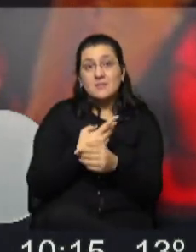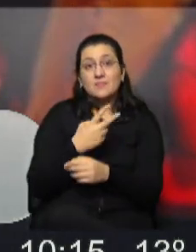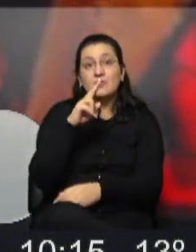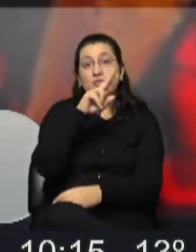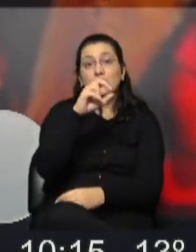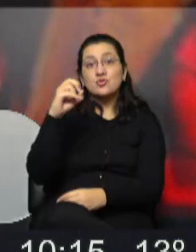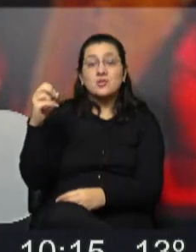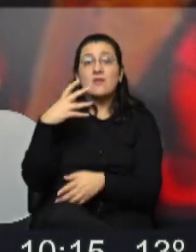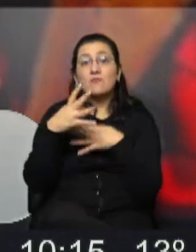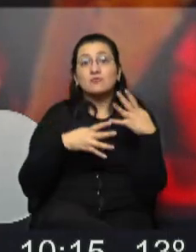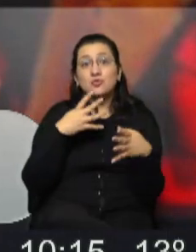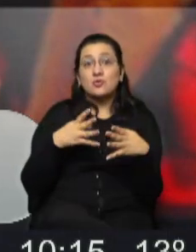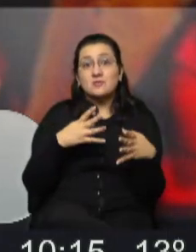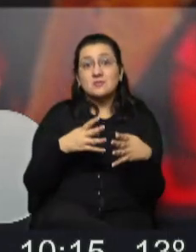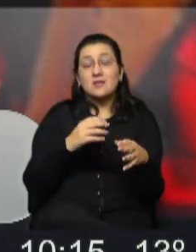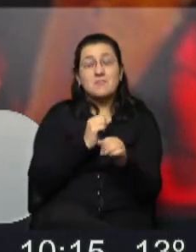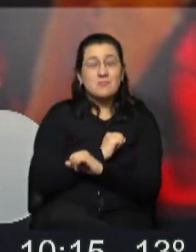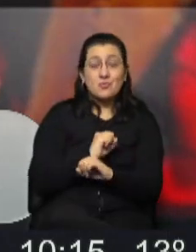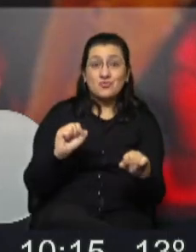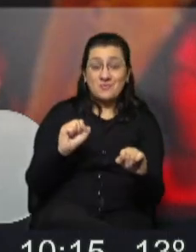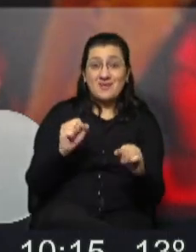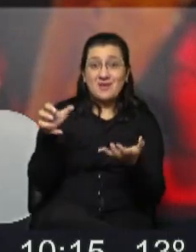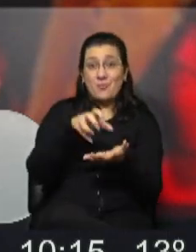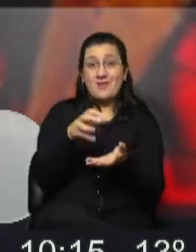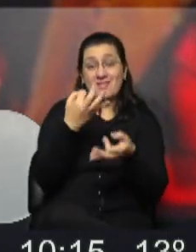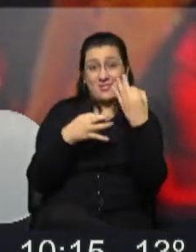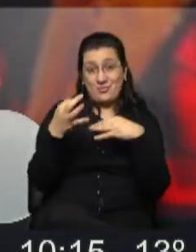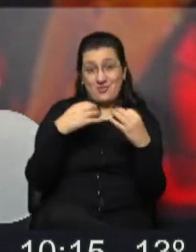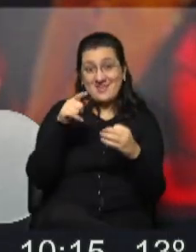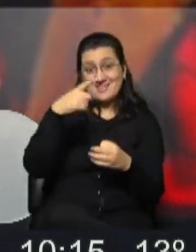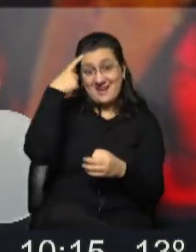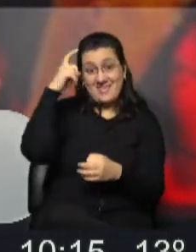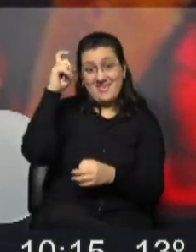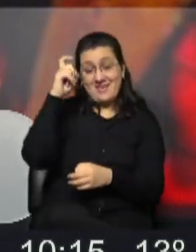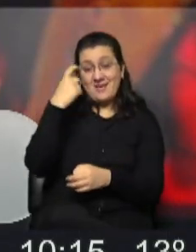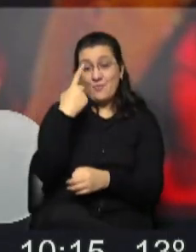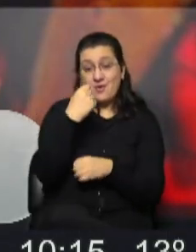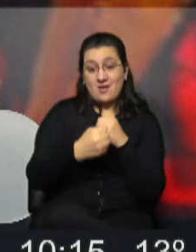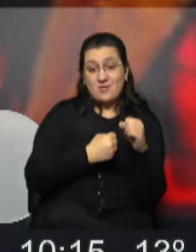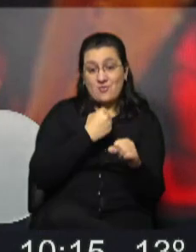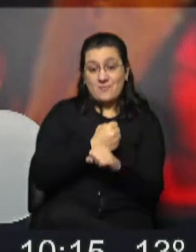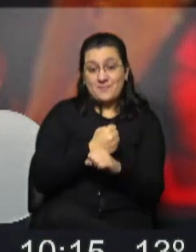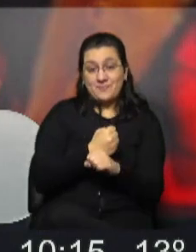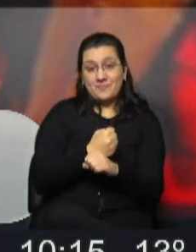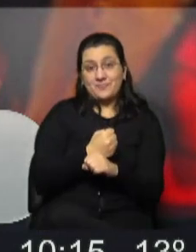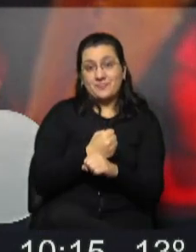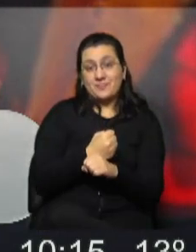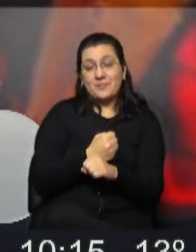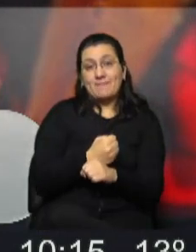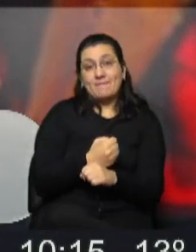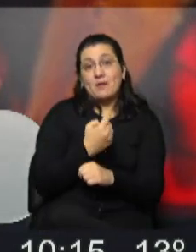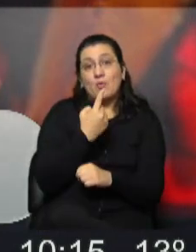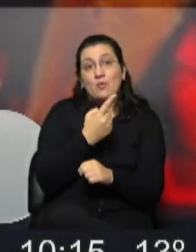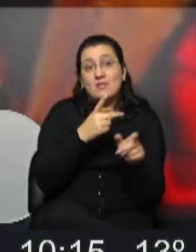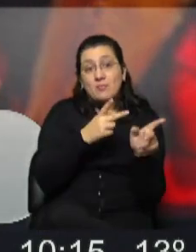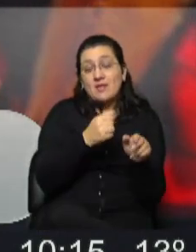200 funciones, que eran impensables en el teatro. Y esa era la idea, un año, como hacer una temporada, y gracias.